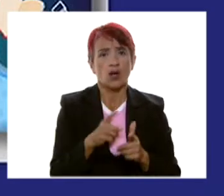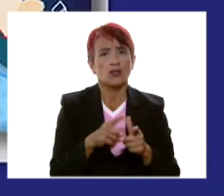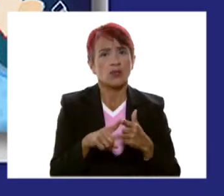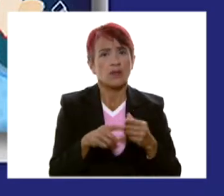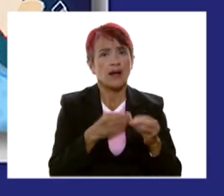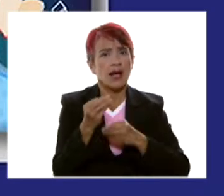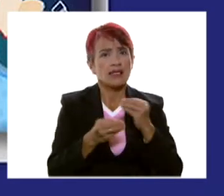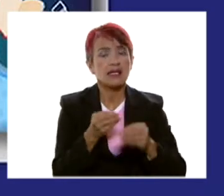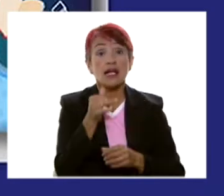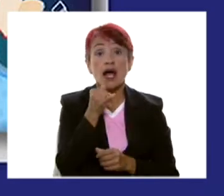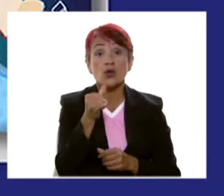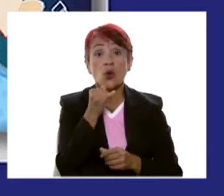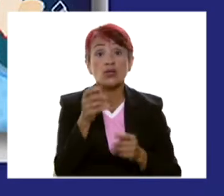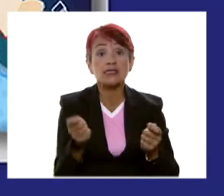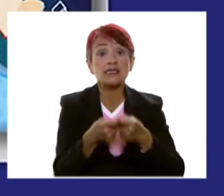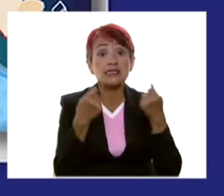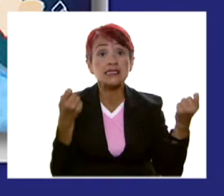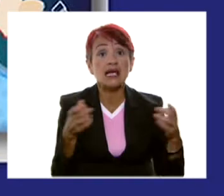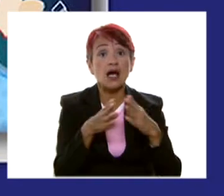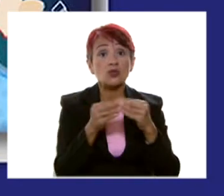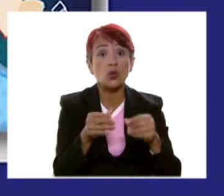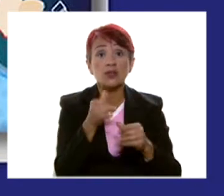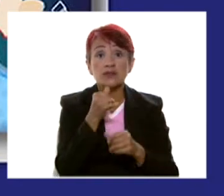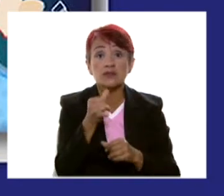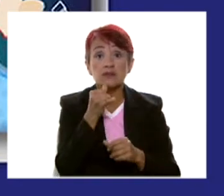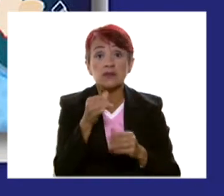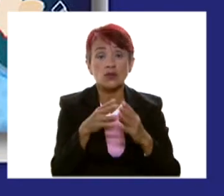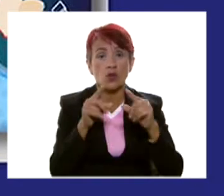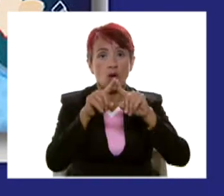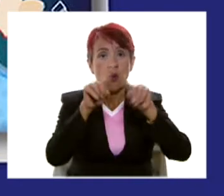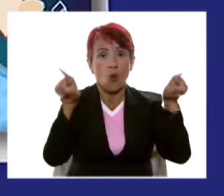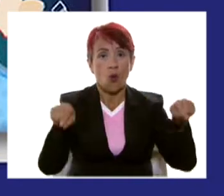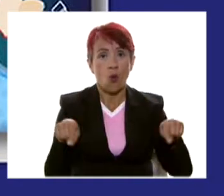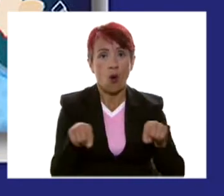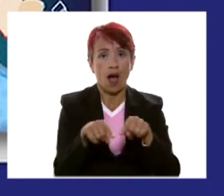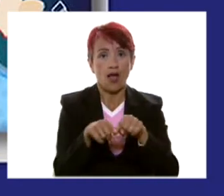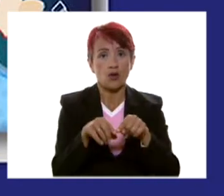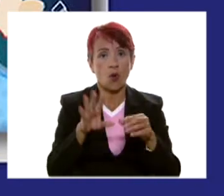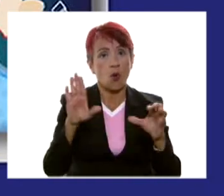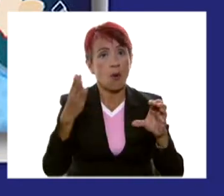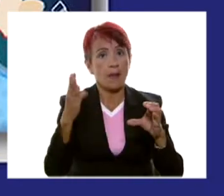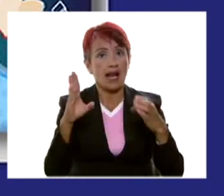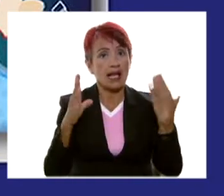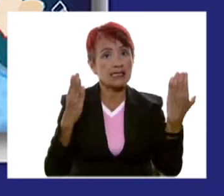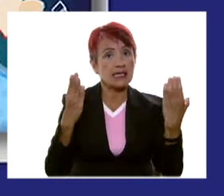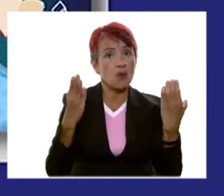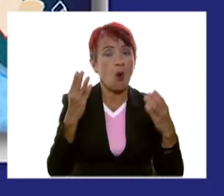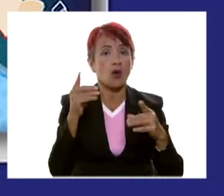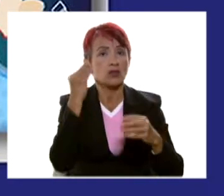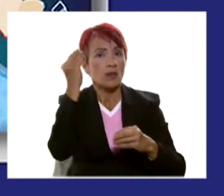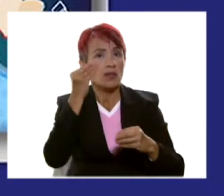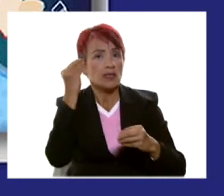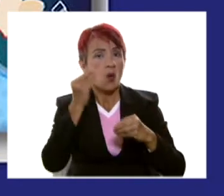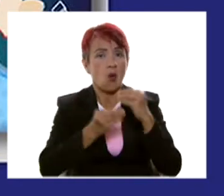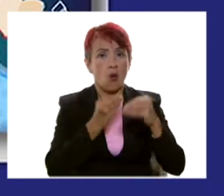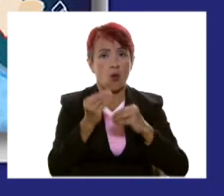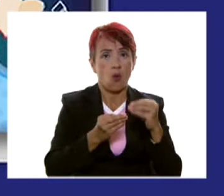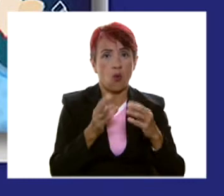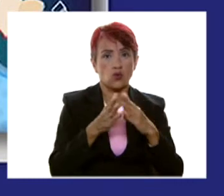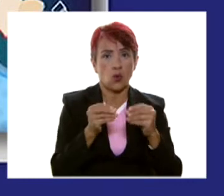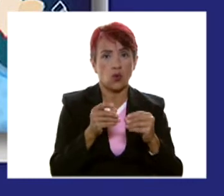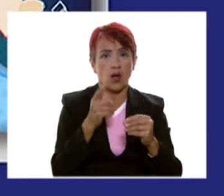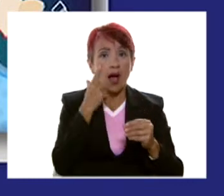Va a buscar una noticia en los medios de comunicación y realizar un cuadro comparativo donde extraiga el hecho y opinión de la misma. Voy a buscar